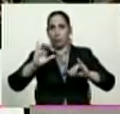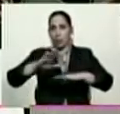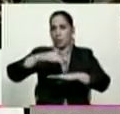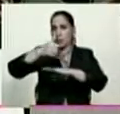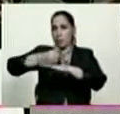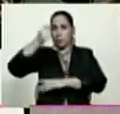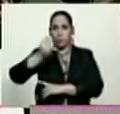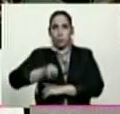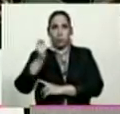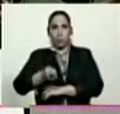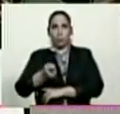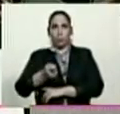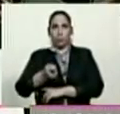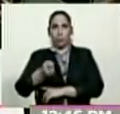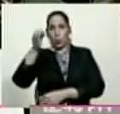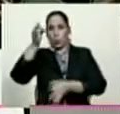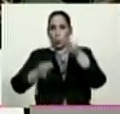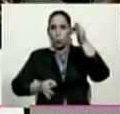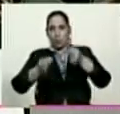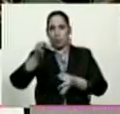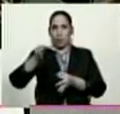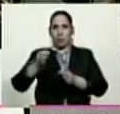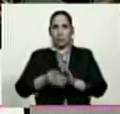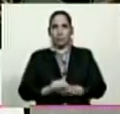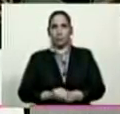Constitucional, en sentencias